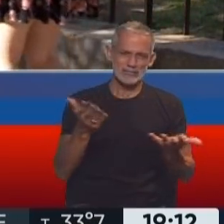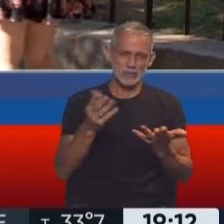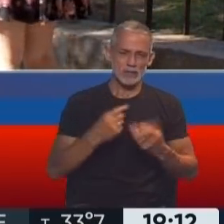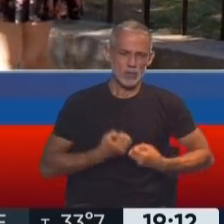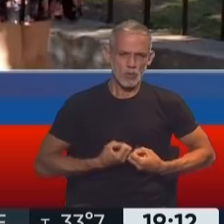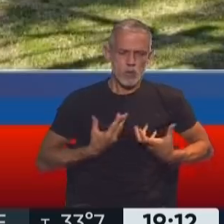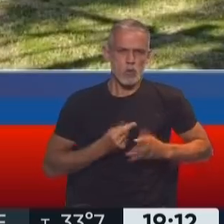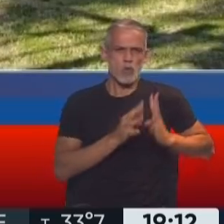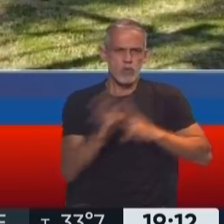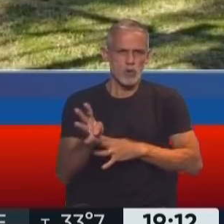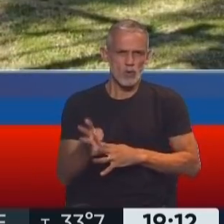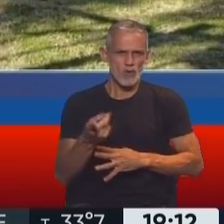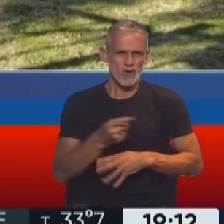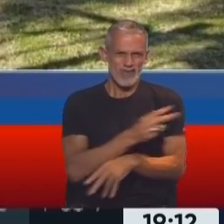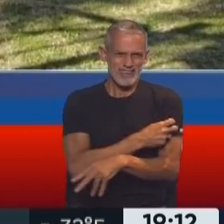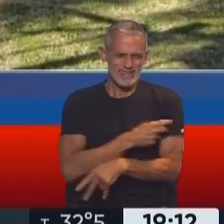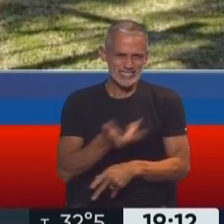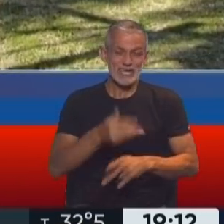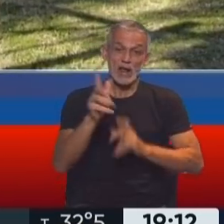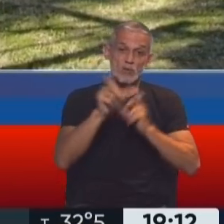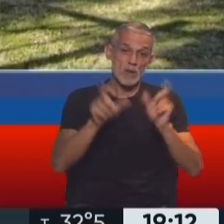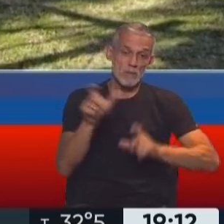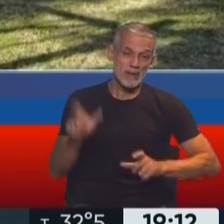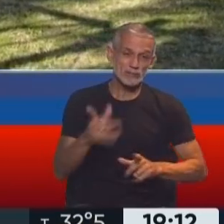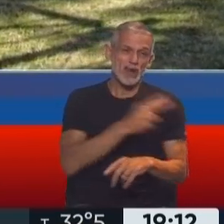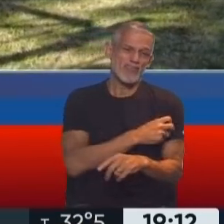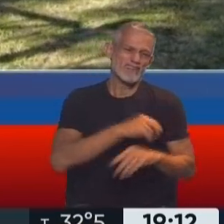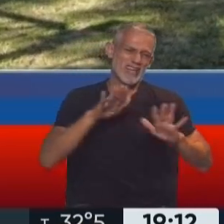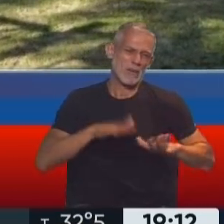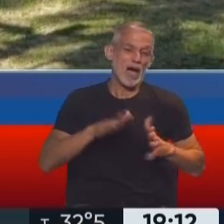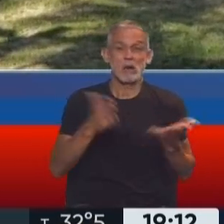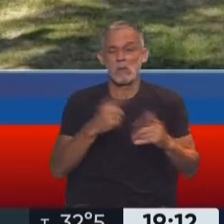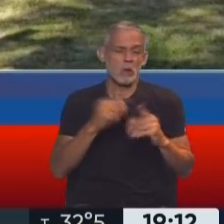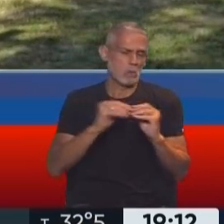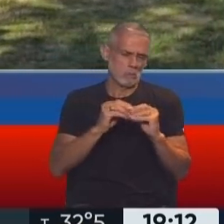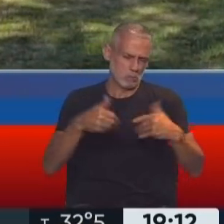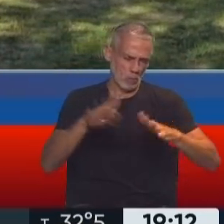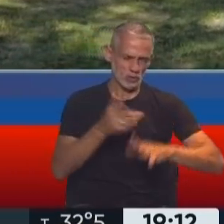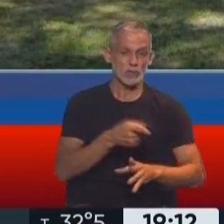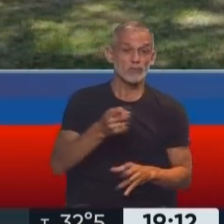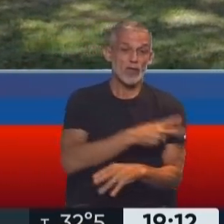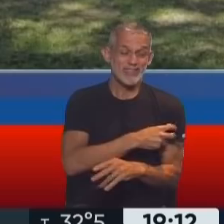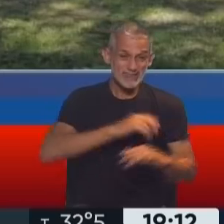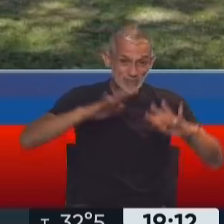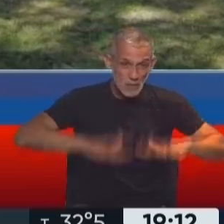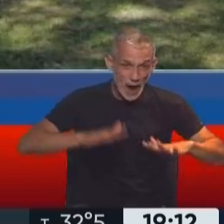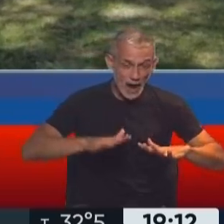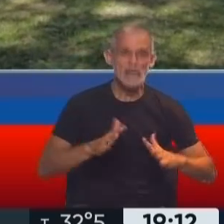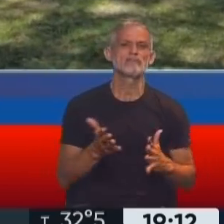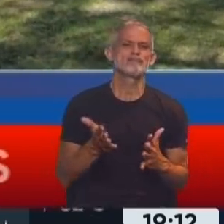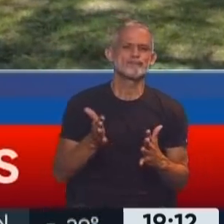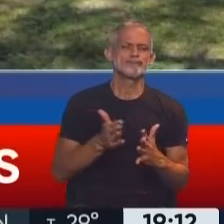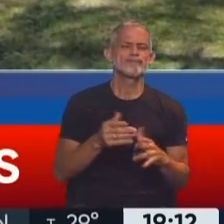generar inmunidad. ¿Sí? Sobre todo aquellos pacientes que tienen las defensas bajas por alguna razón. Entonces, a esos pacientes se